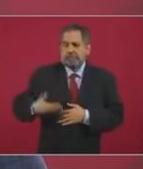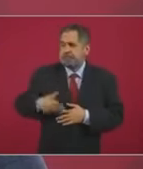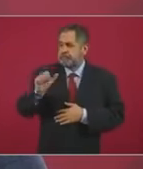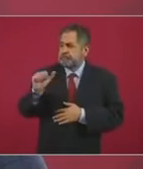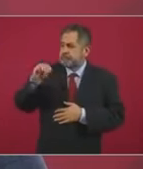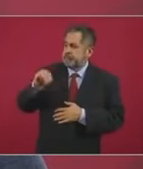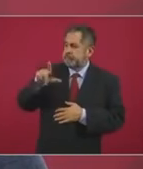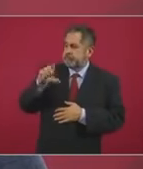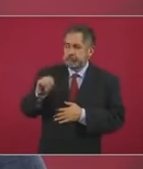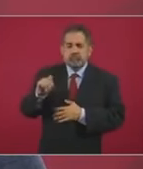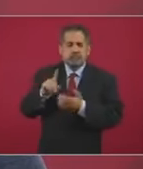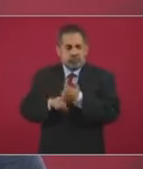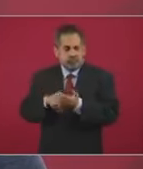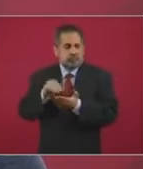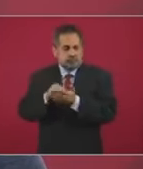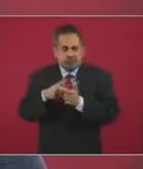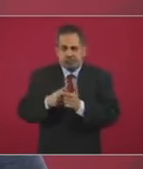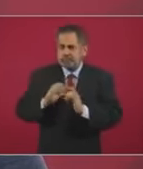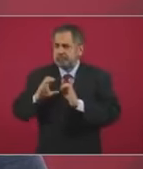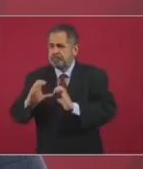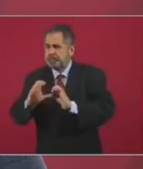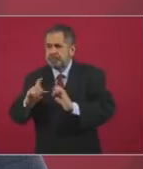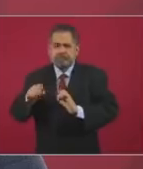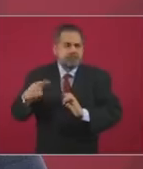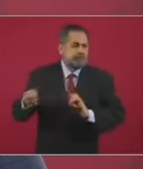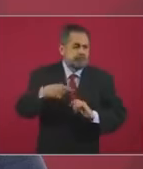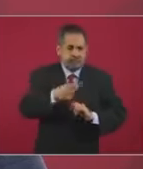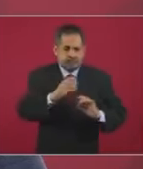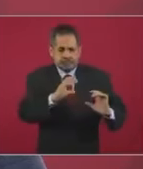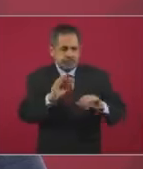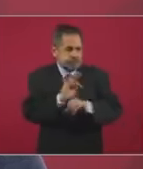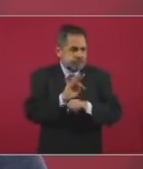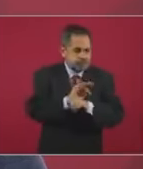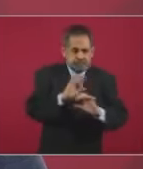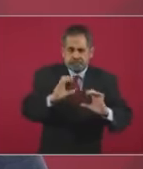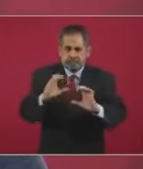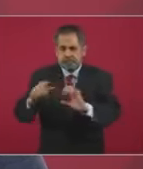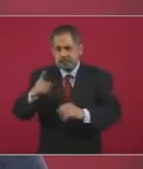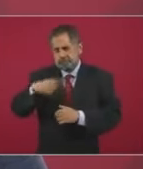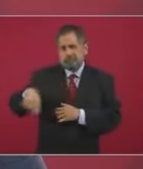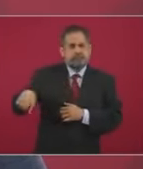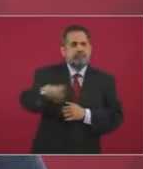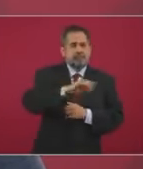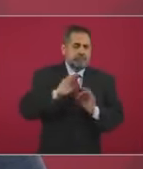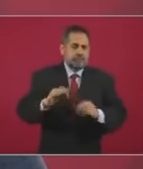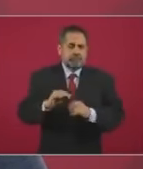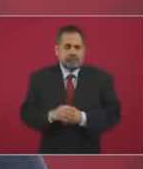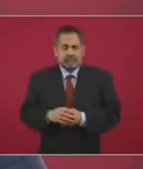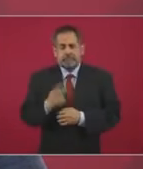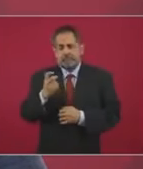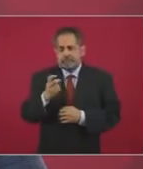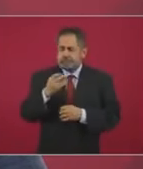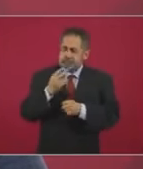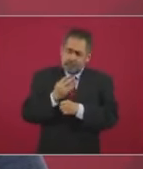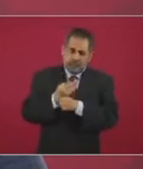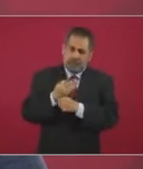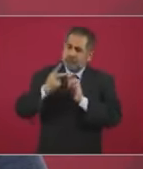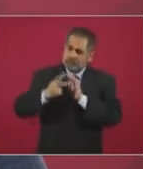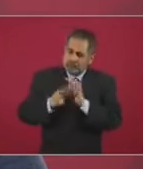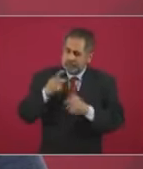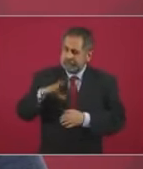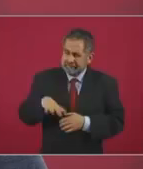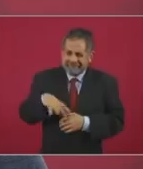López Obrador seguirá cuidando su salud y bienestar, por lo cual se hace un nuevo esfuerzo